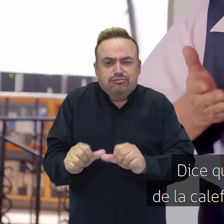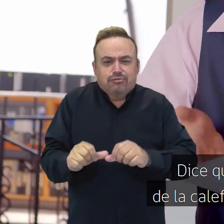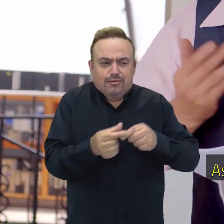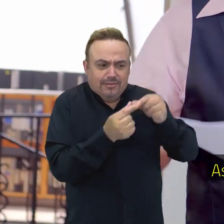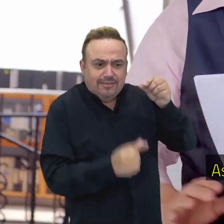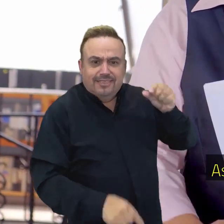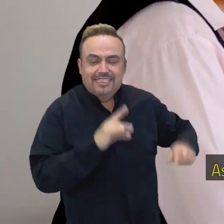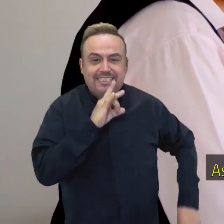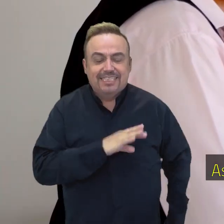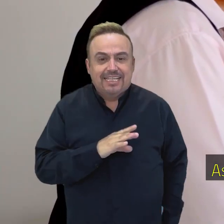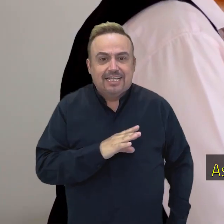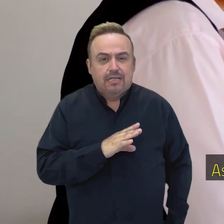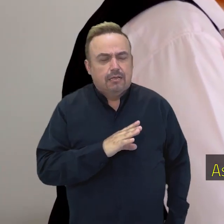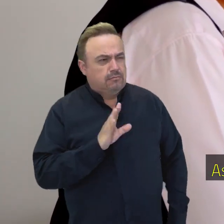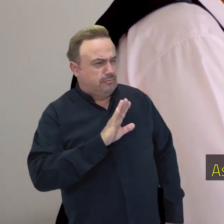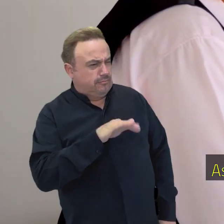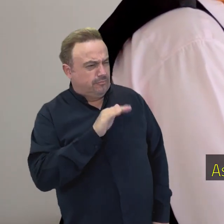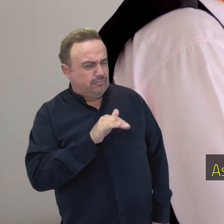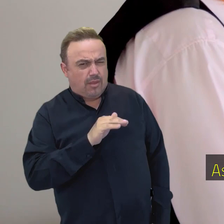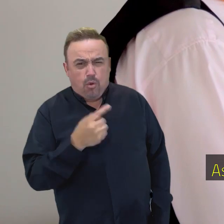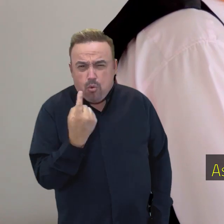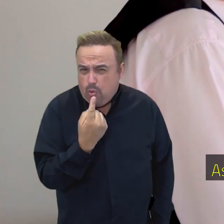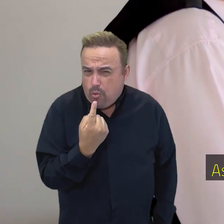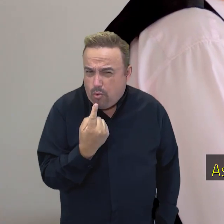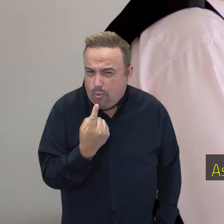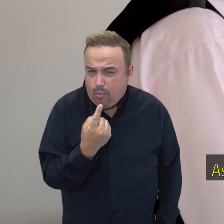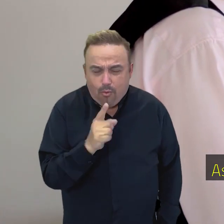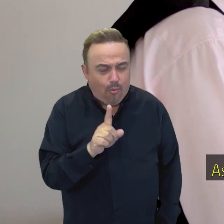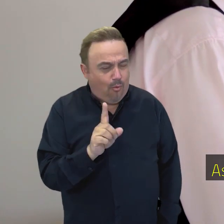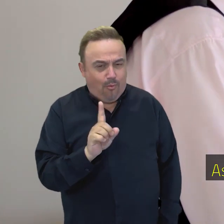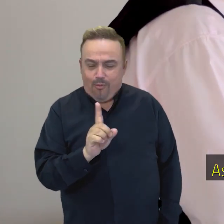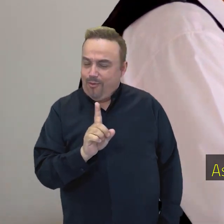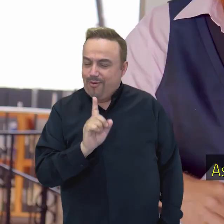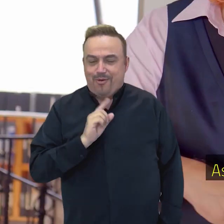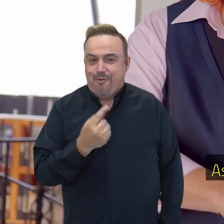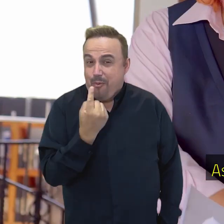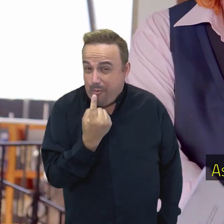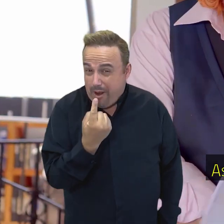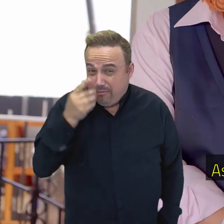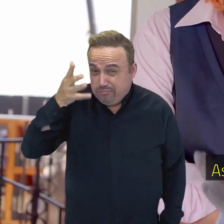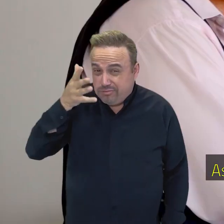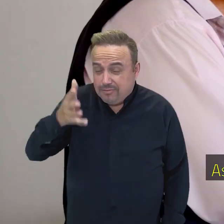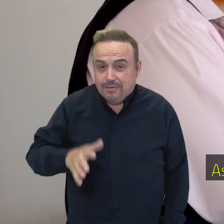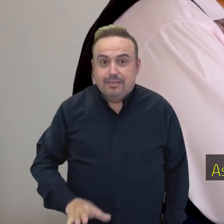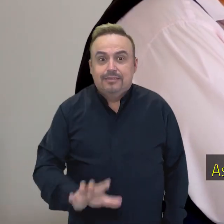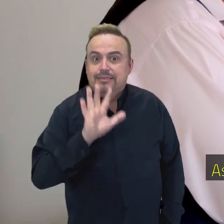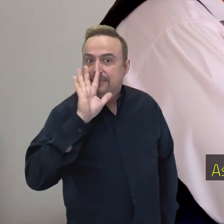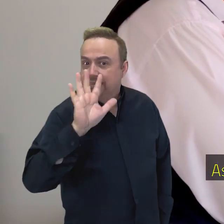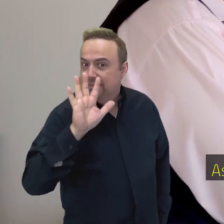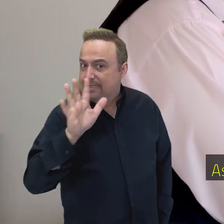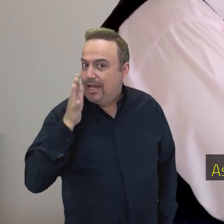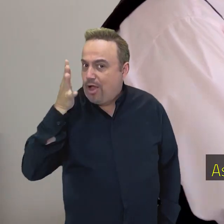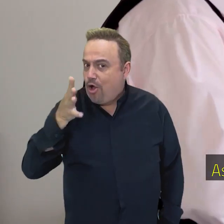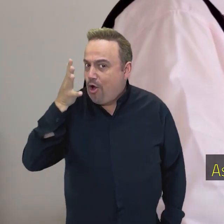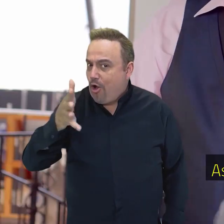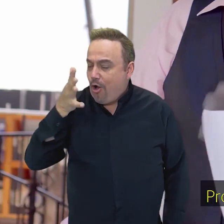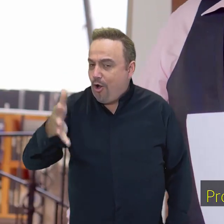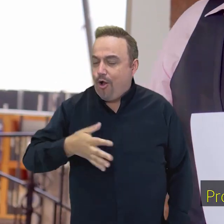largo de todo Chile. Así es, señor. Abajo aquí. Y no una jerga, no una. ¡Cinco jergas aquí